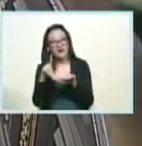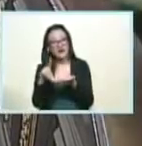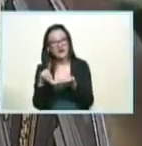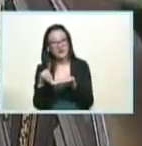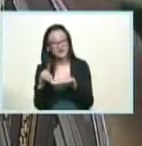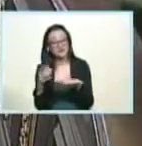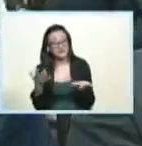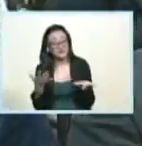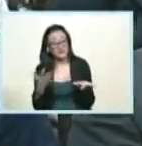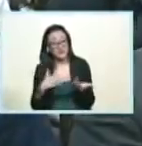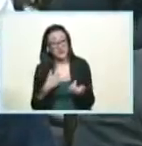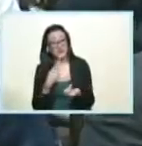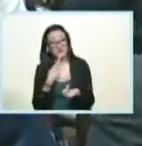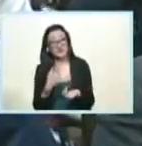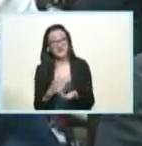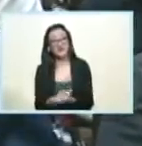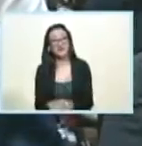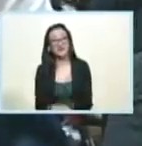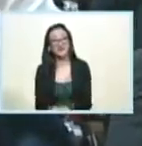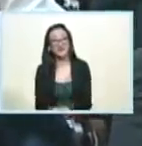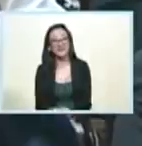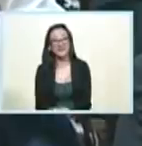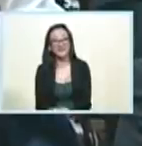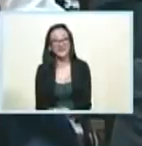¿Qué provoca? Yo digo millones y me provoca.